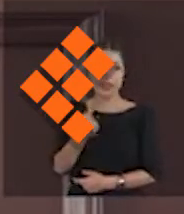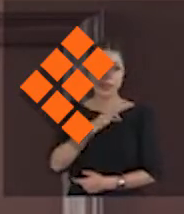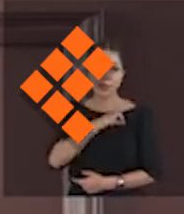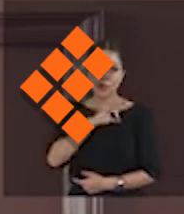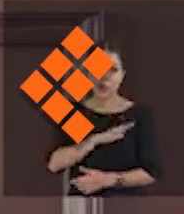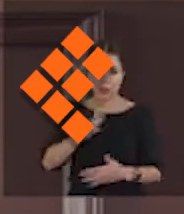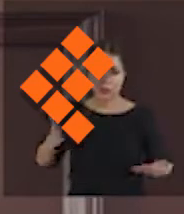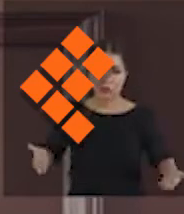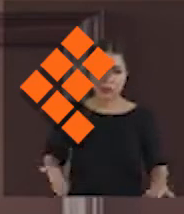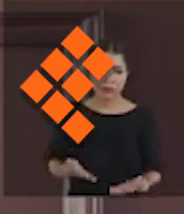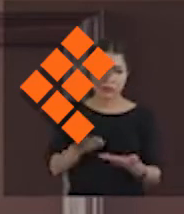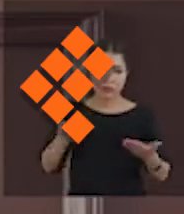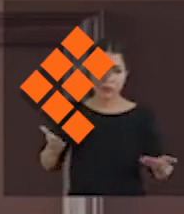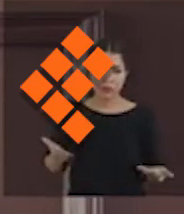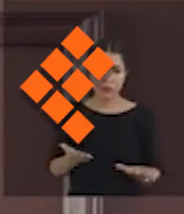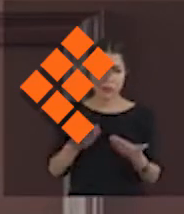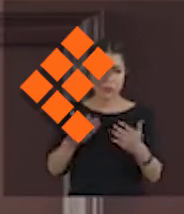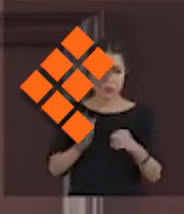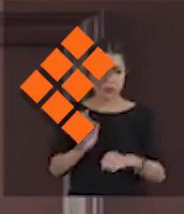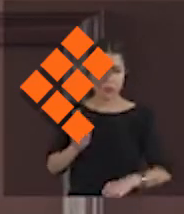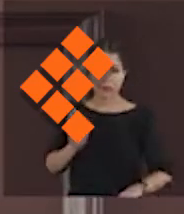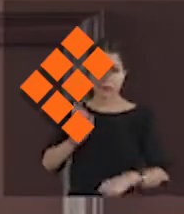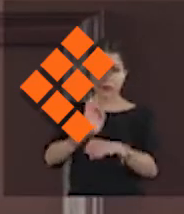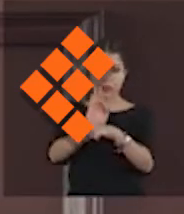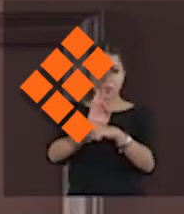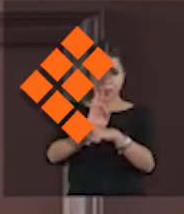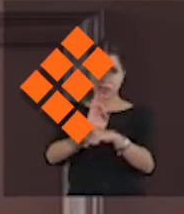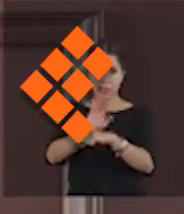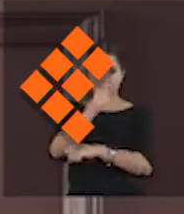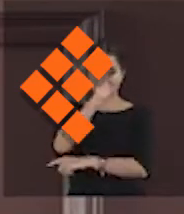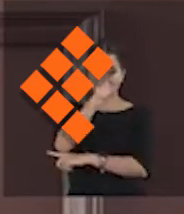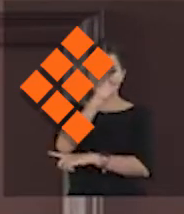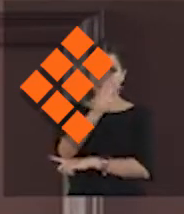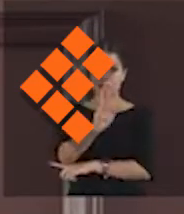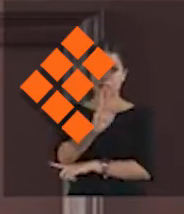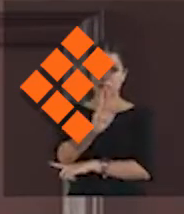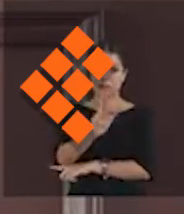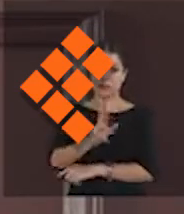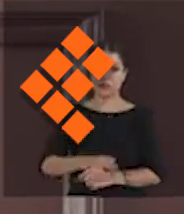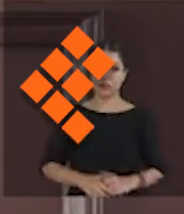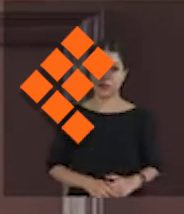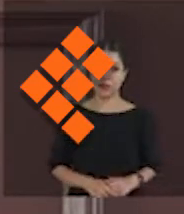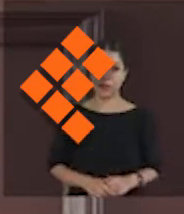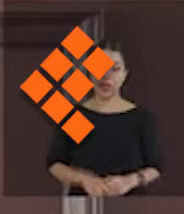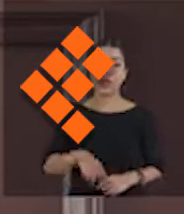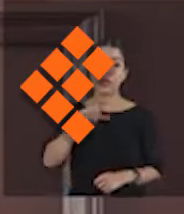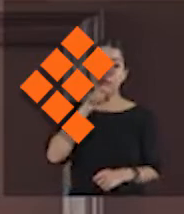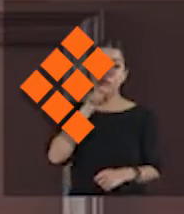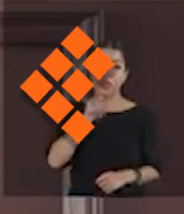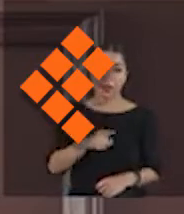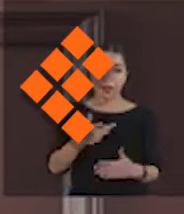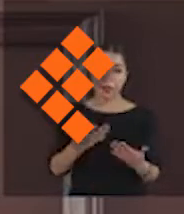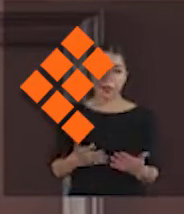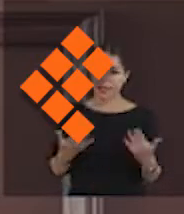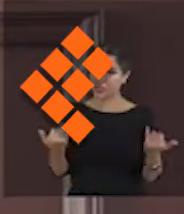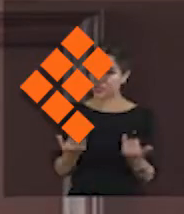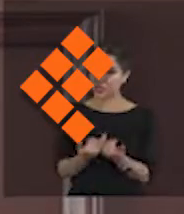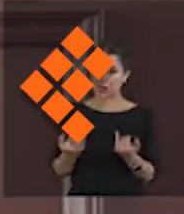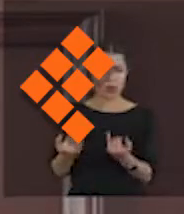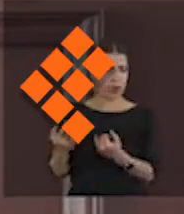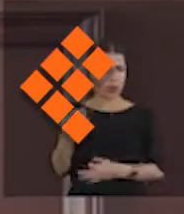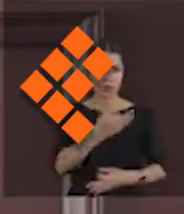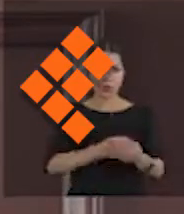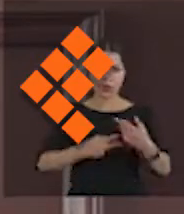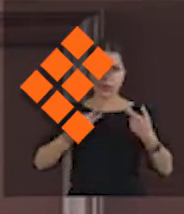fomenten, por una parte, el respeto y la distribución equitativa que va de